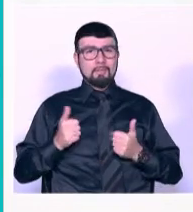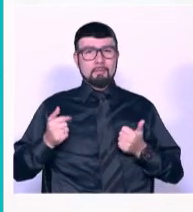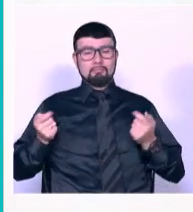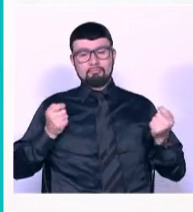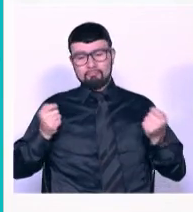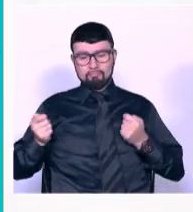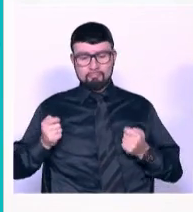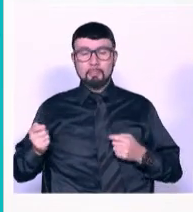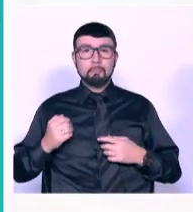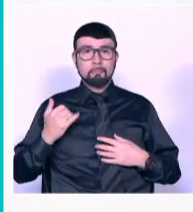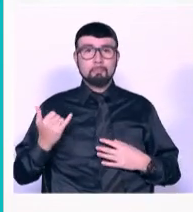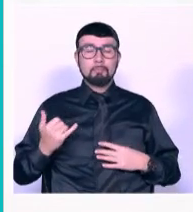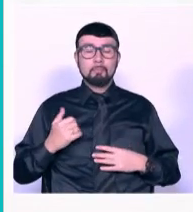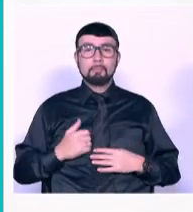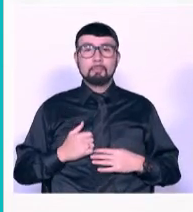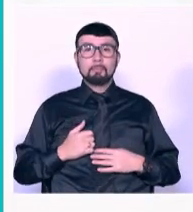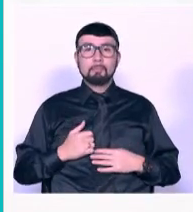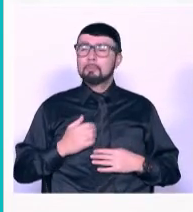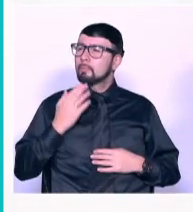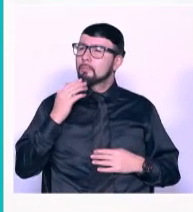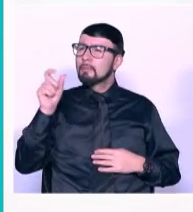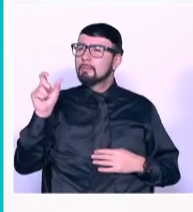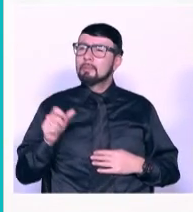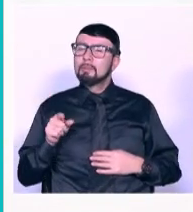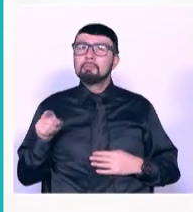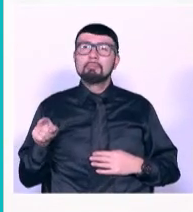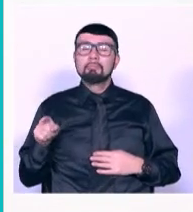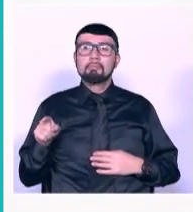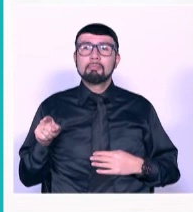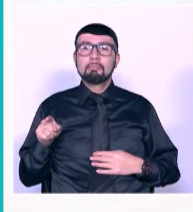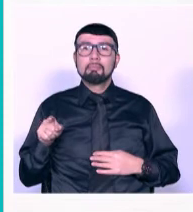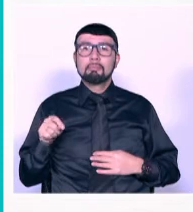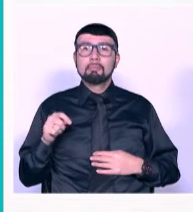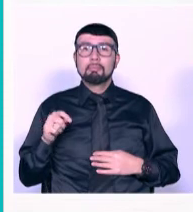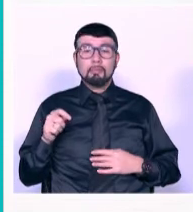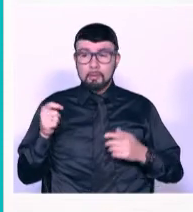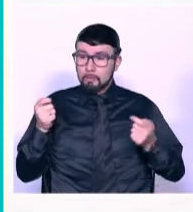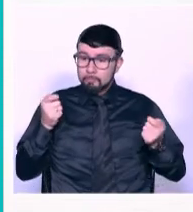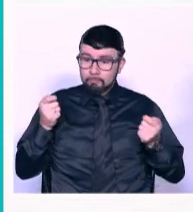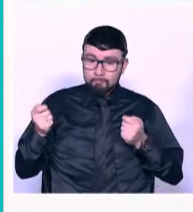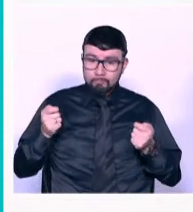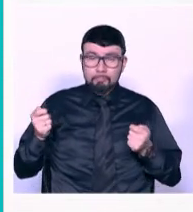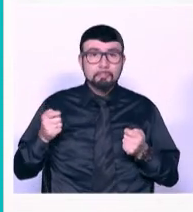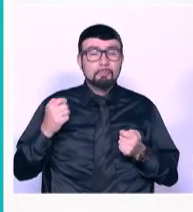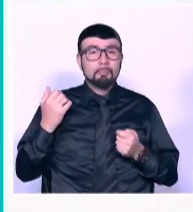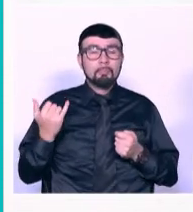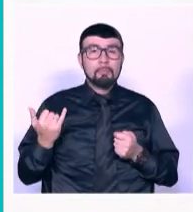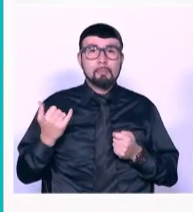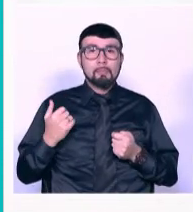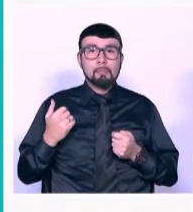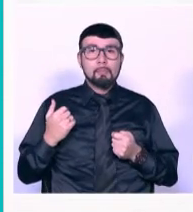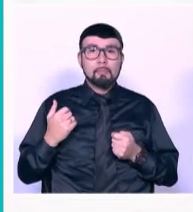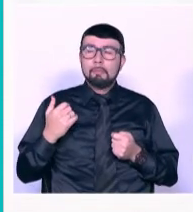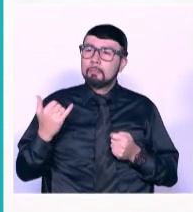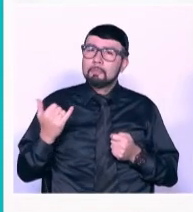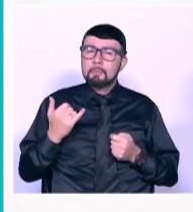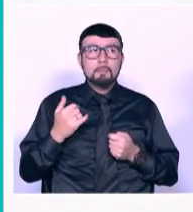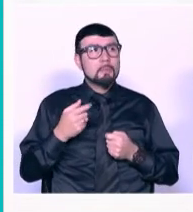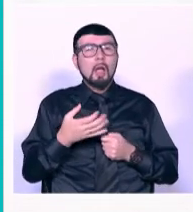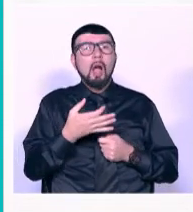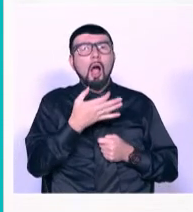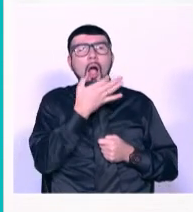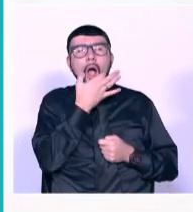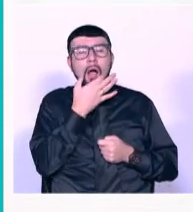funciones. En este paciente se realizó un tratamiento con aparatología y